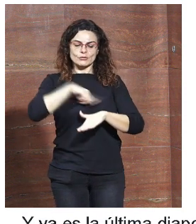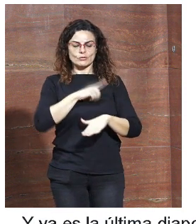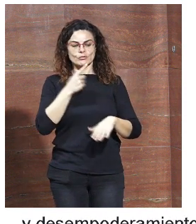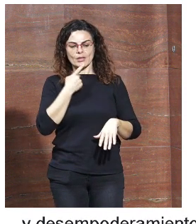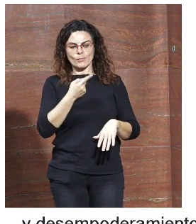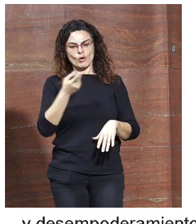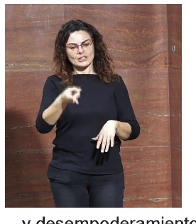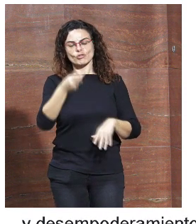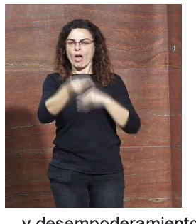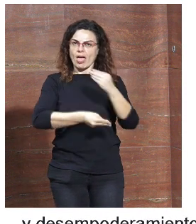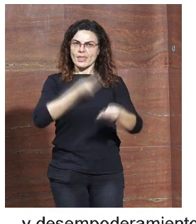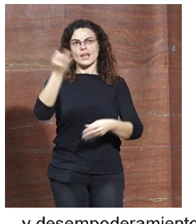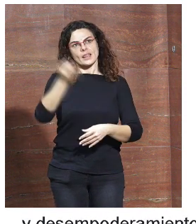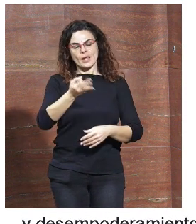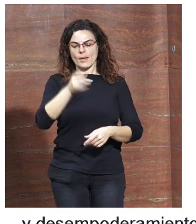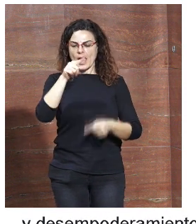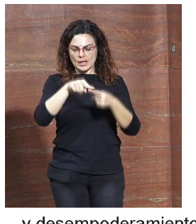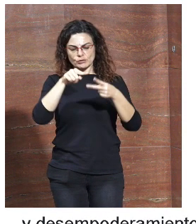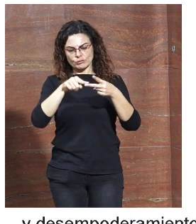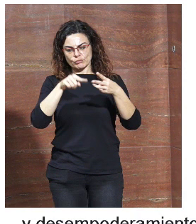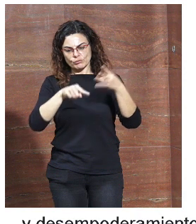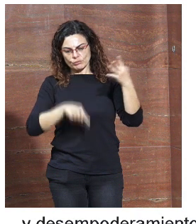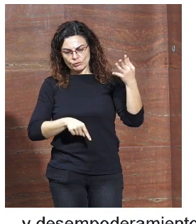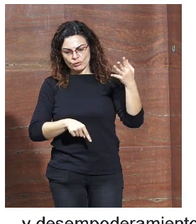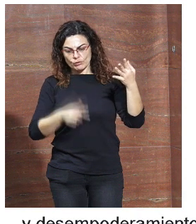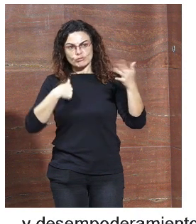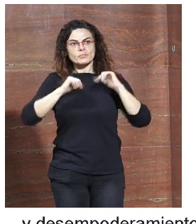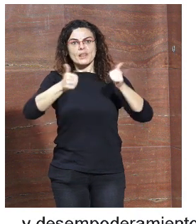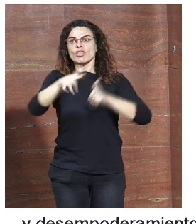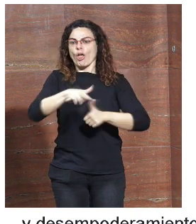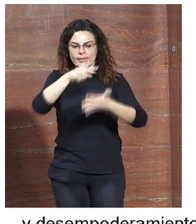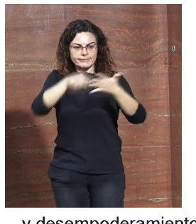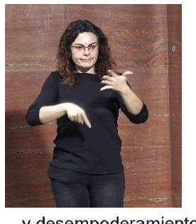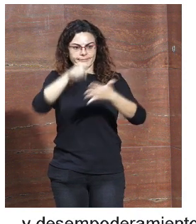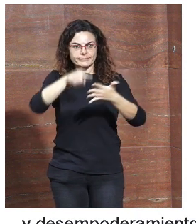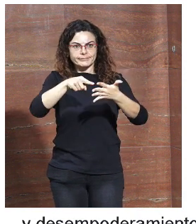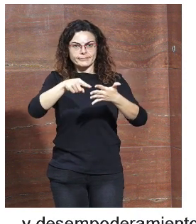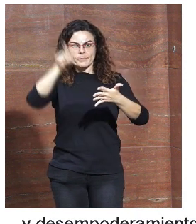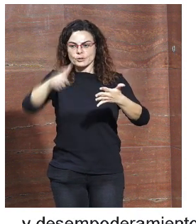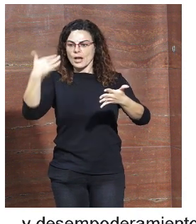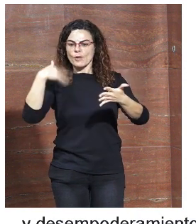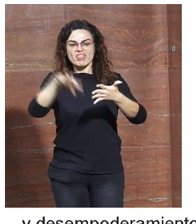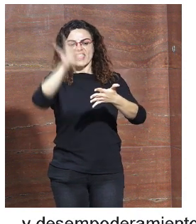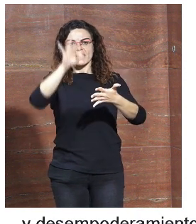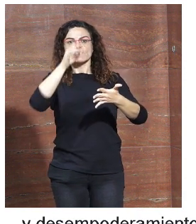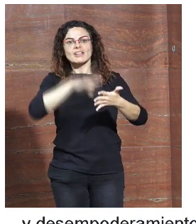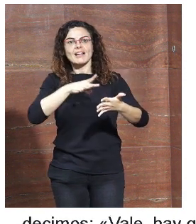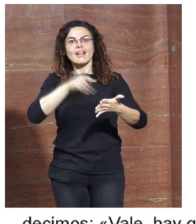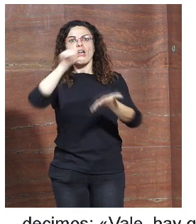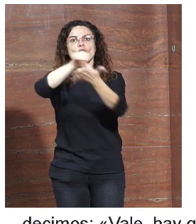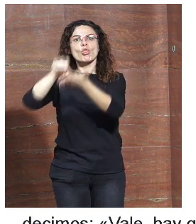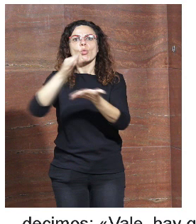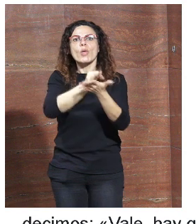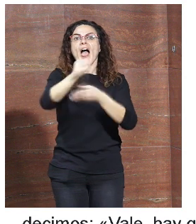hacer esto, y esto, 8 actuaciones. ¿Por dónde empezamos? ¿Quién decide eso? Recordar, ¿quién hace la ciudad?